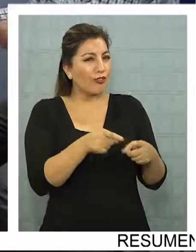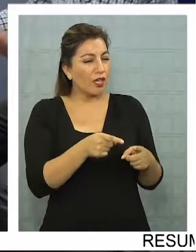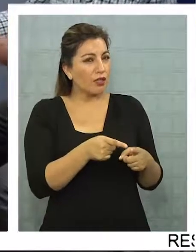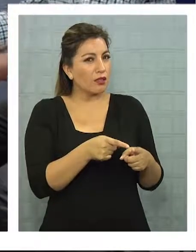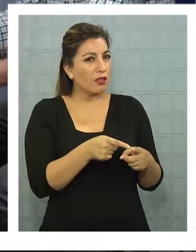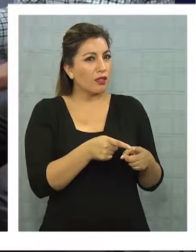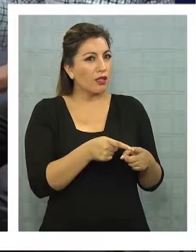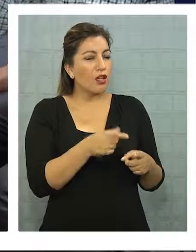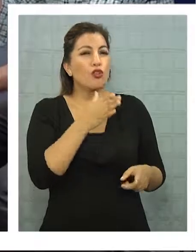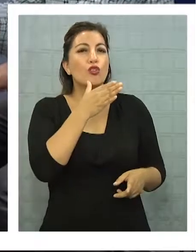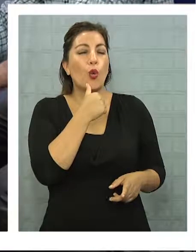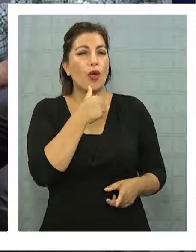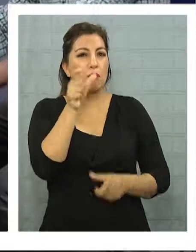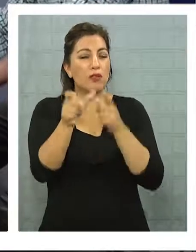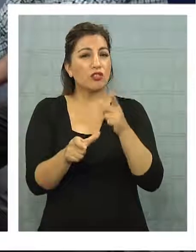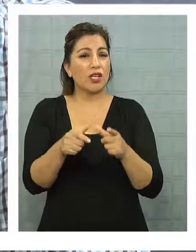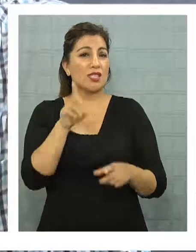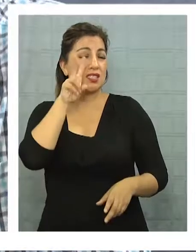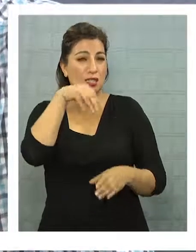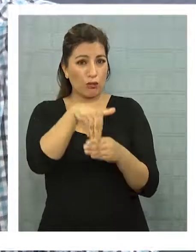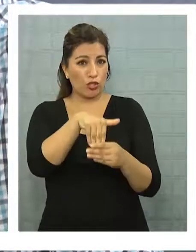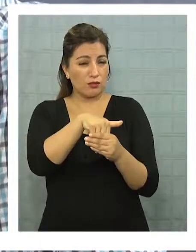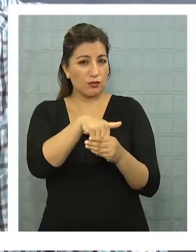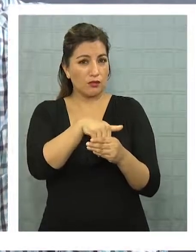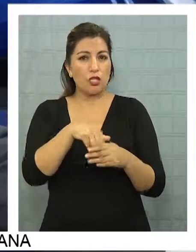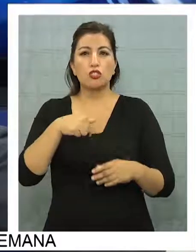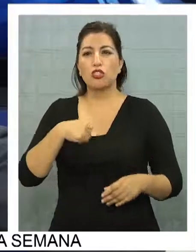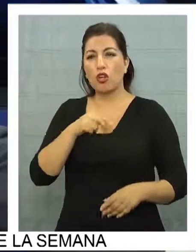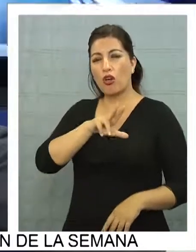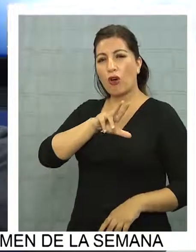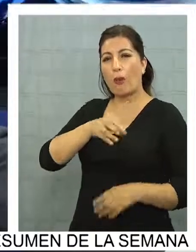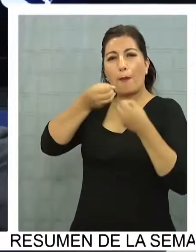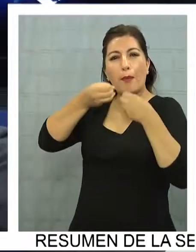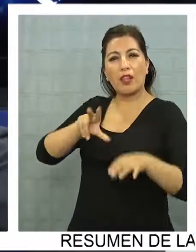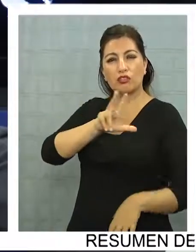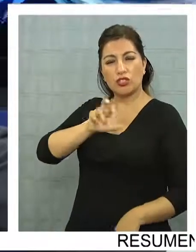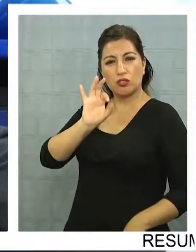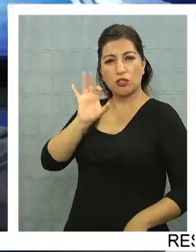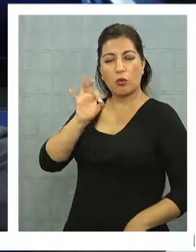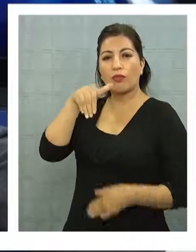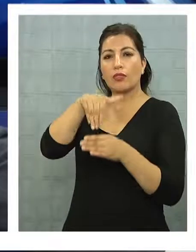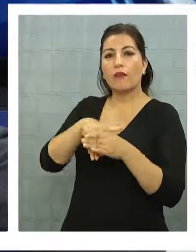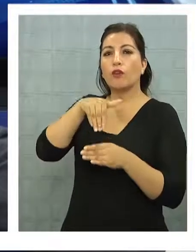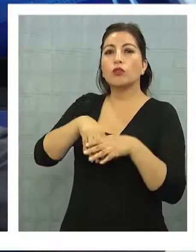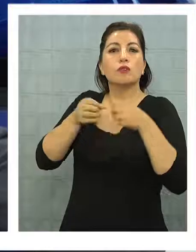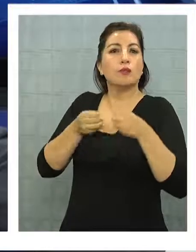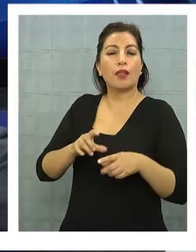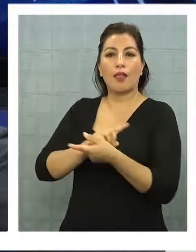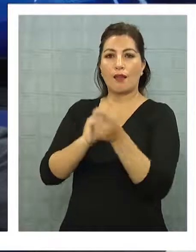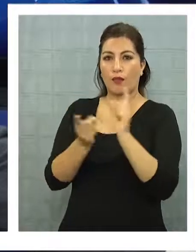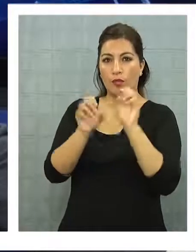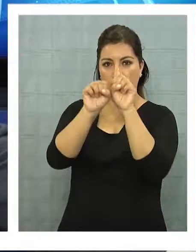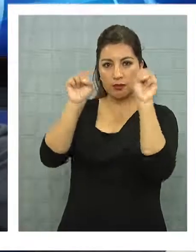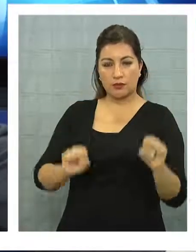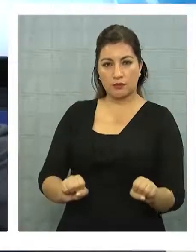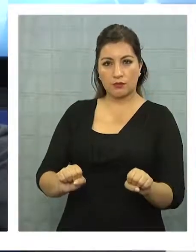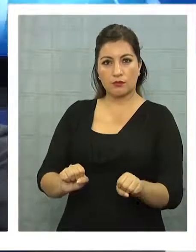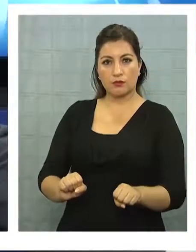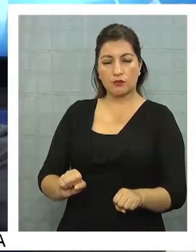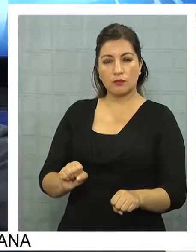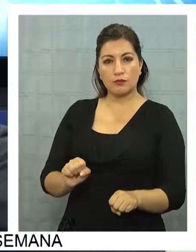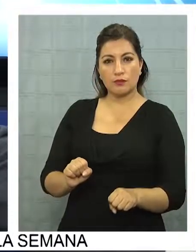no tendríamos tanta abstención. Pero 850 mil votos, diría yo, es la pérdida que se ha habido desde que se cambió el sistema. No